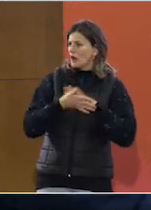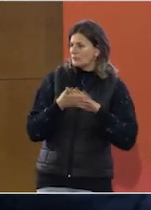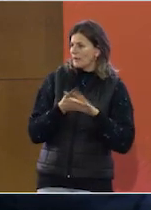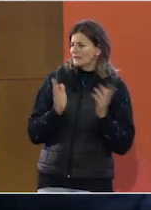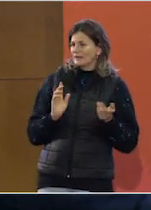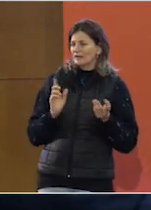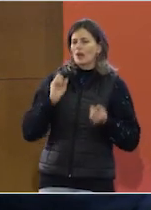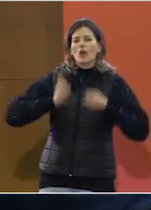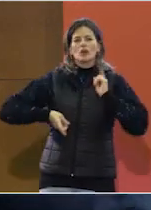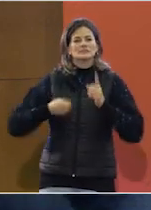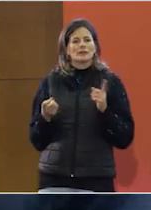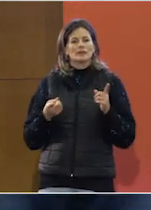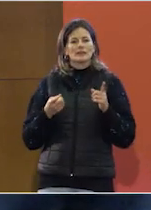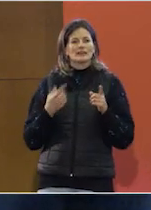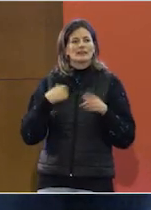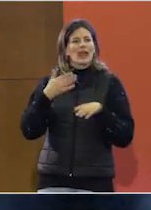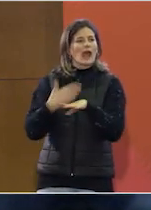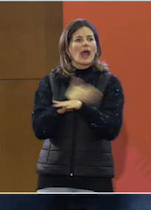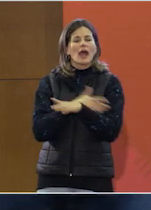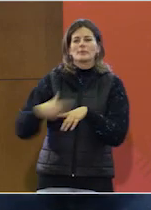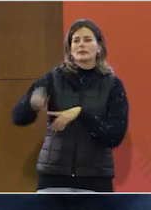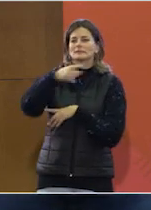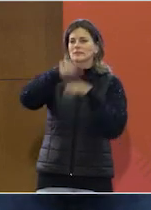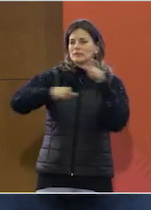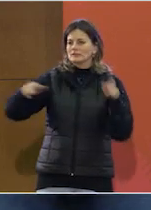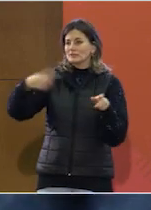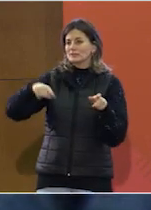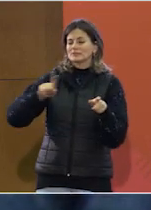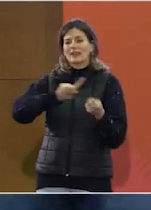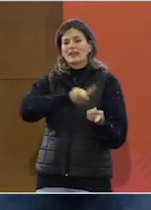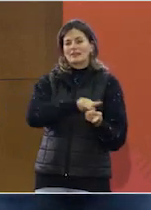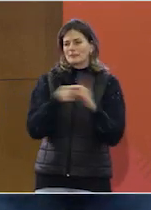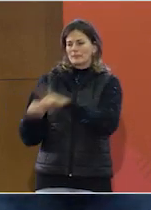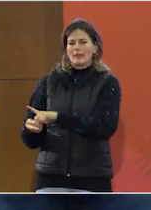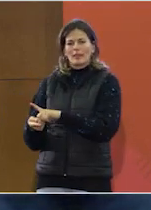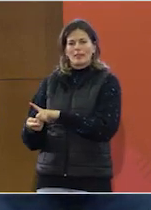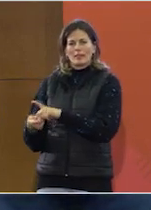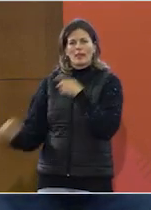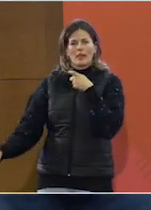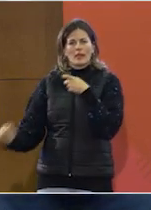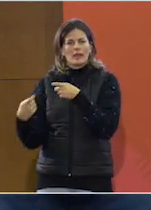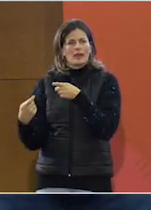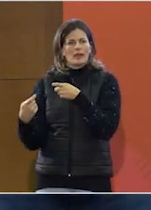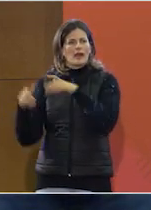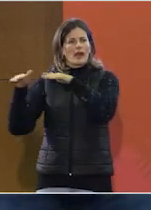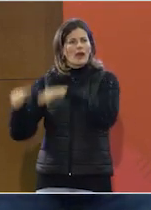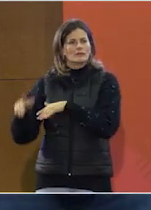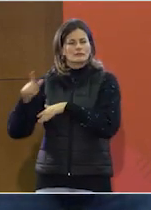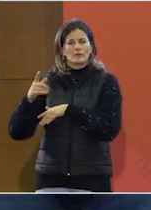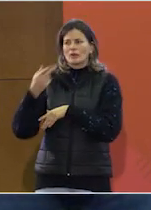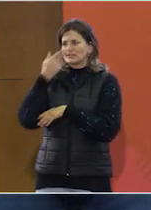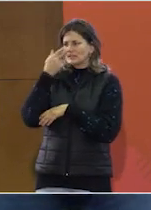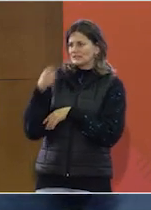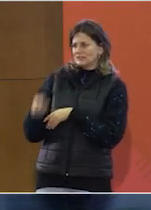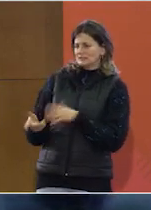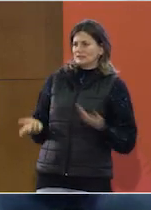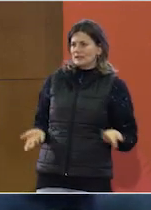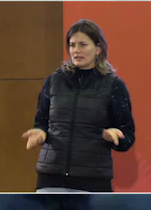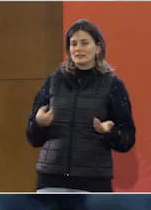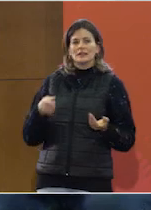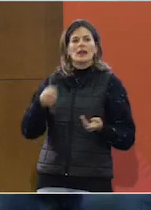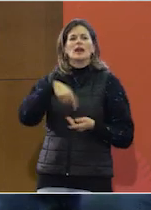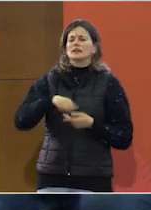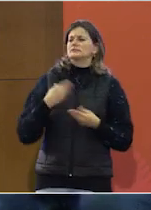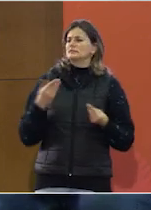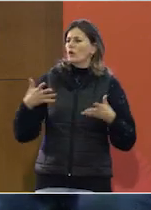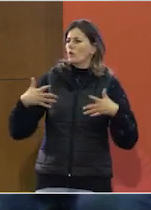soberanía que estaba en manos de todos los ciudadanos de este país y ponerla de rodillas frente a los intereses financieros. Eso les viene